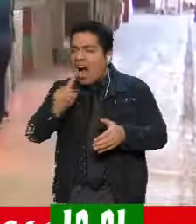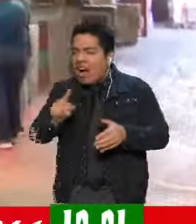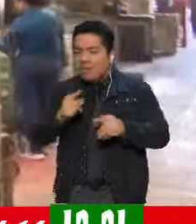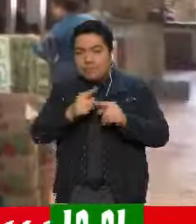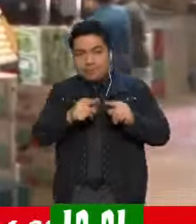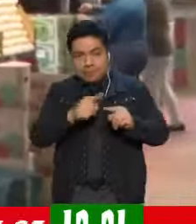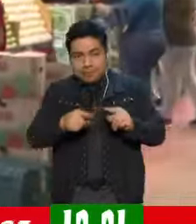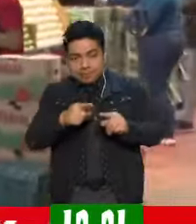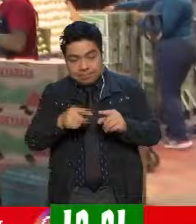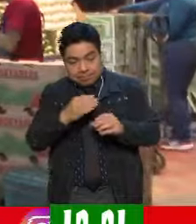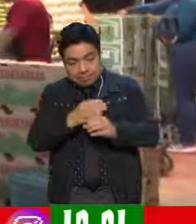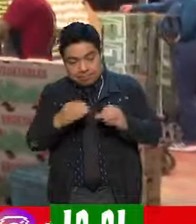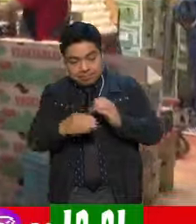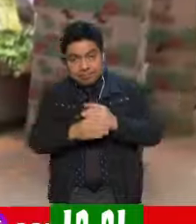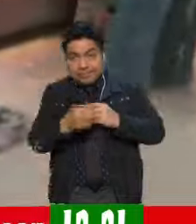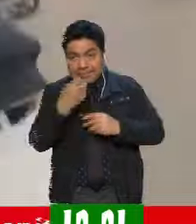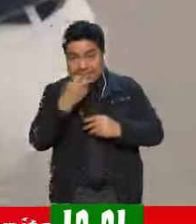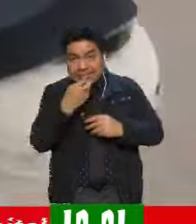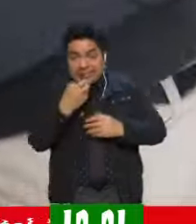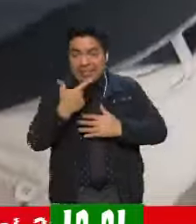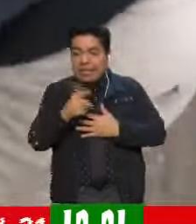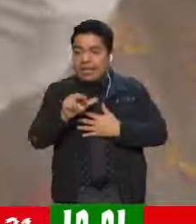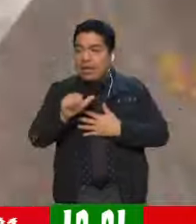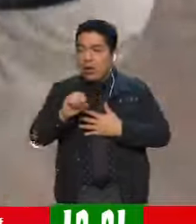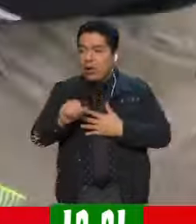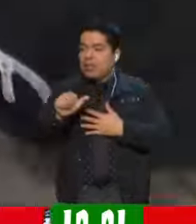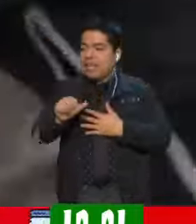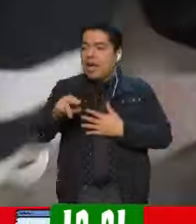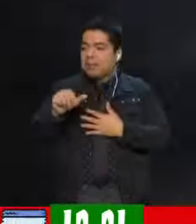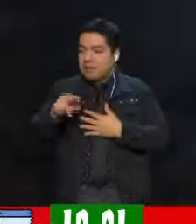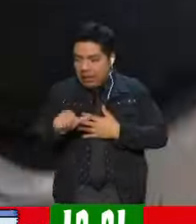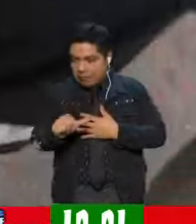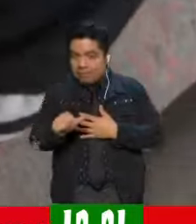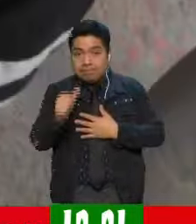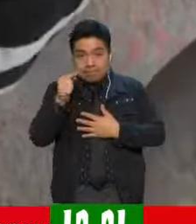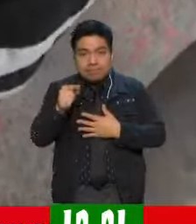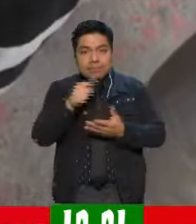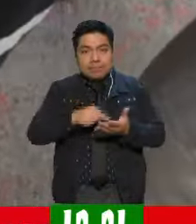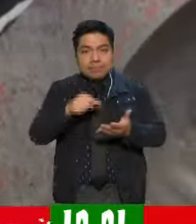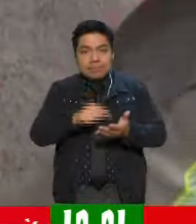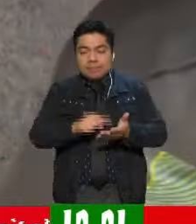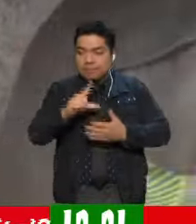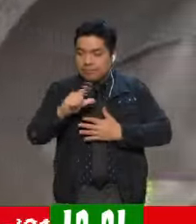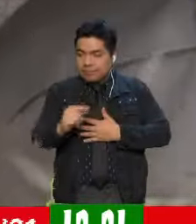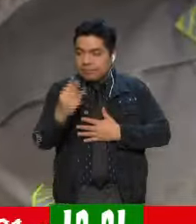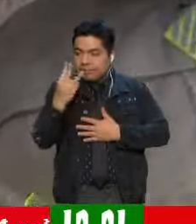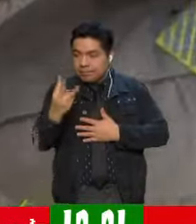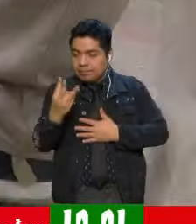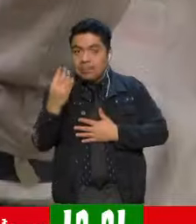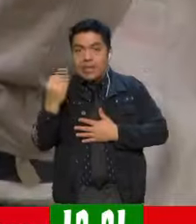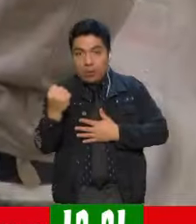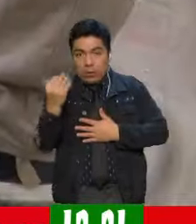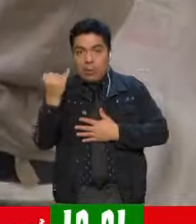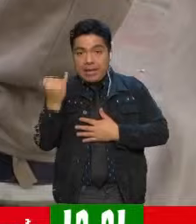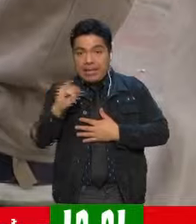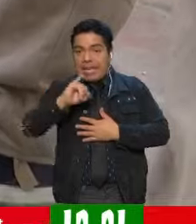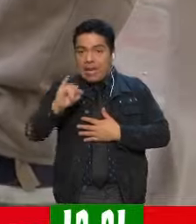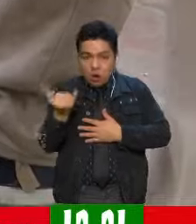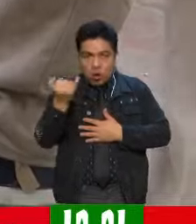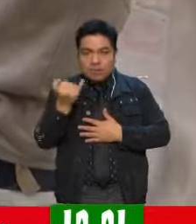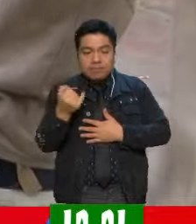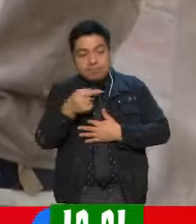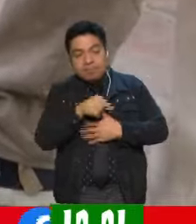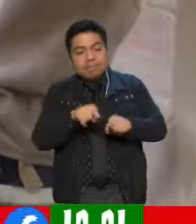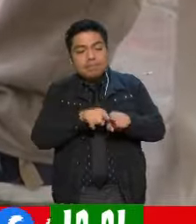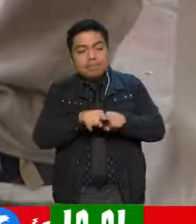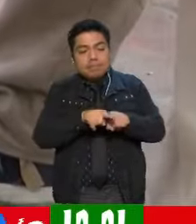fruta Así es la biblioteca Gregorio samsa un espacio ubicado en el local 73 de la nave ij creada por los